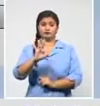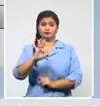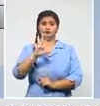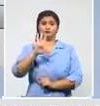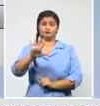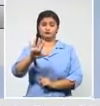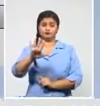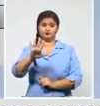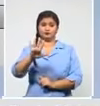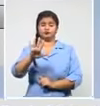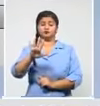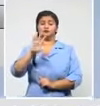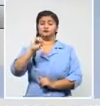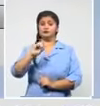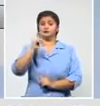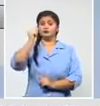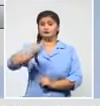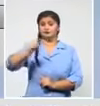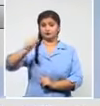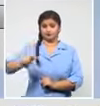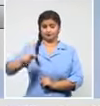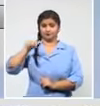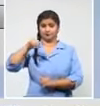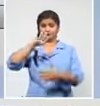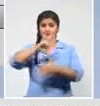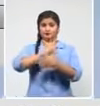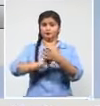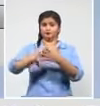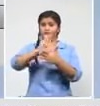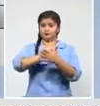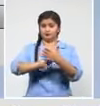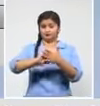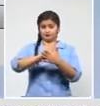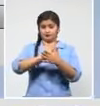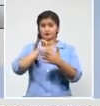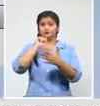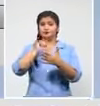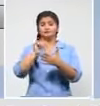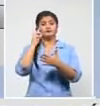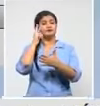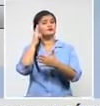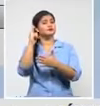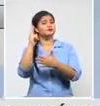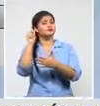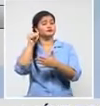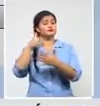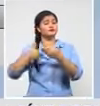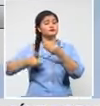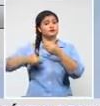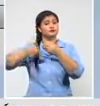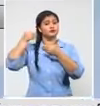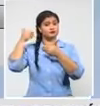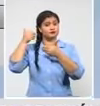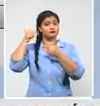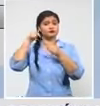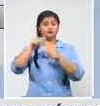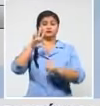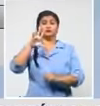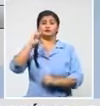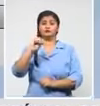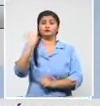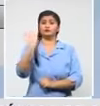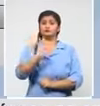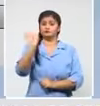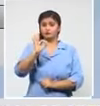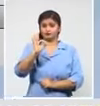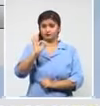22.503.850 casos. Eso representa, ¿se acuerdan que llegó un momento determinado a representar el 50% de todos